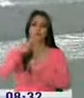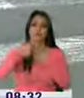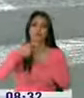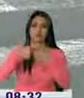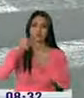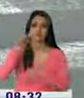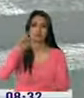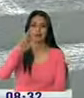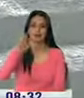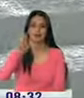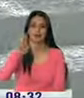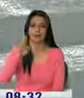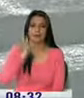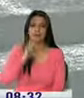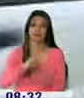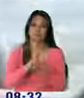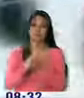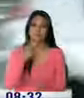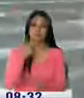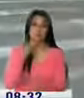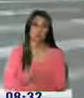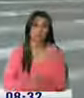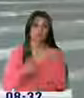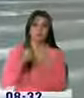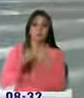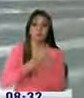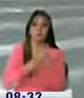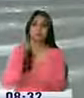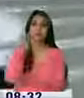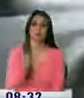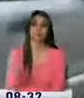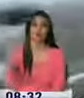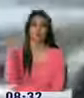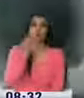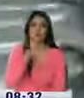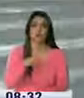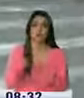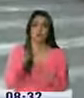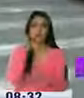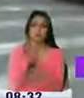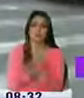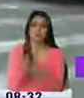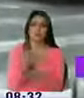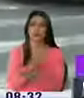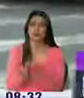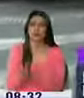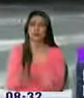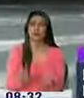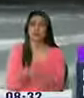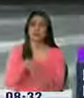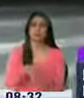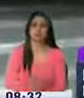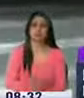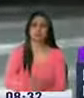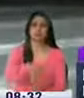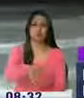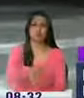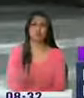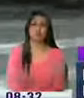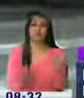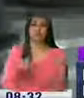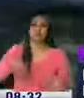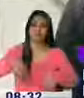vecinos recuerdan que la última vez fue en el mes de octubre. Sin embargo, hace varias semanas, un hundimiento en esta calle genera dificultades